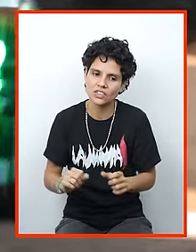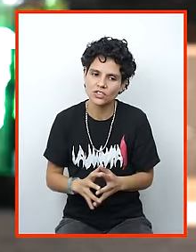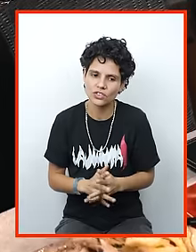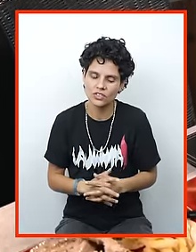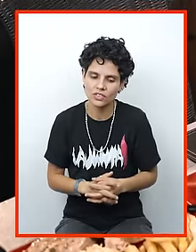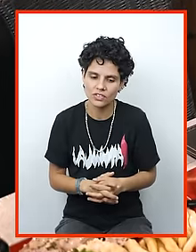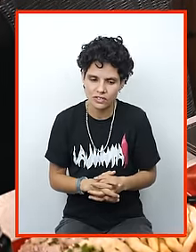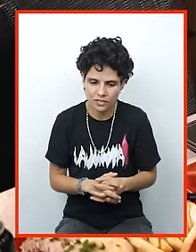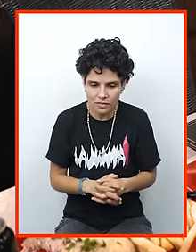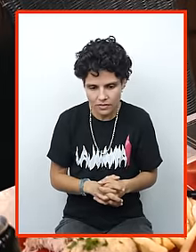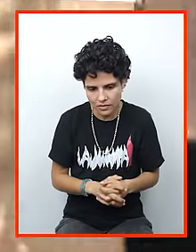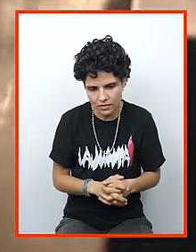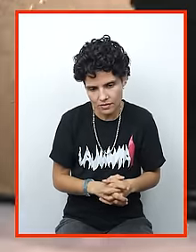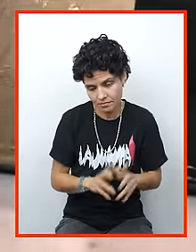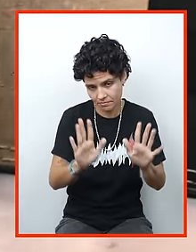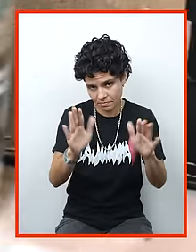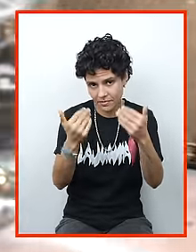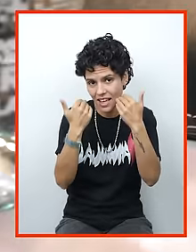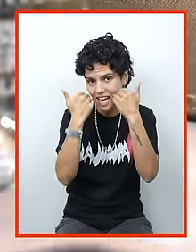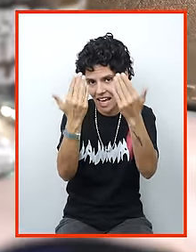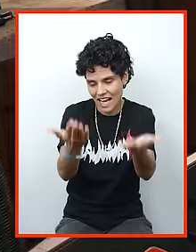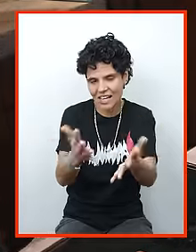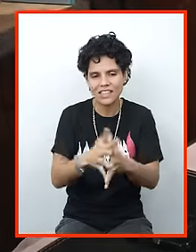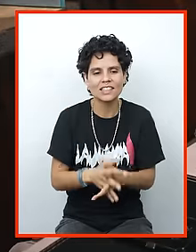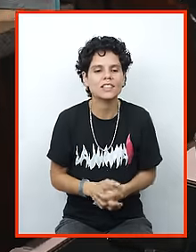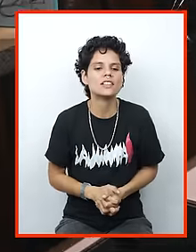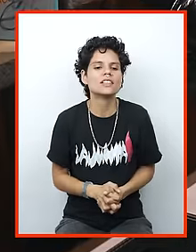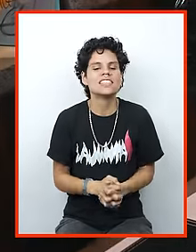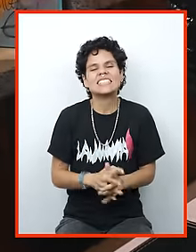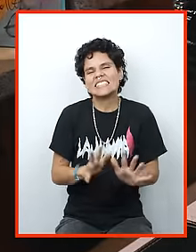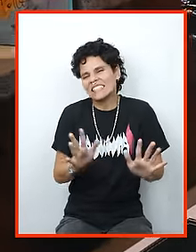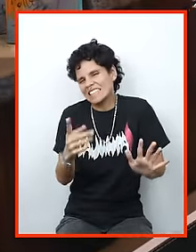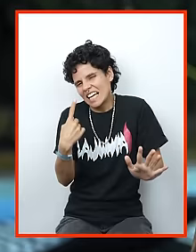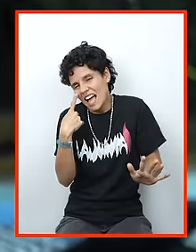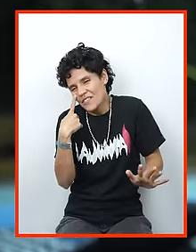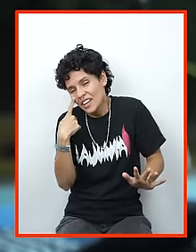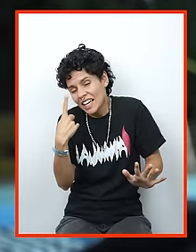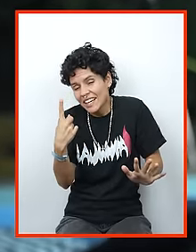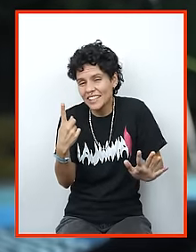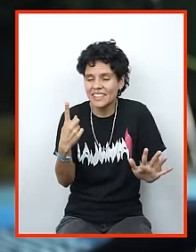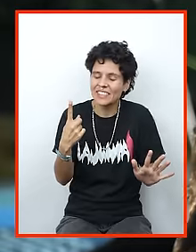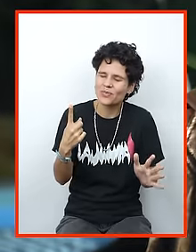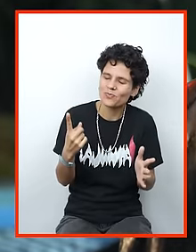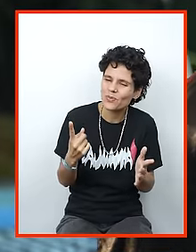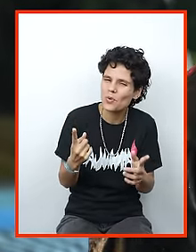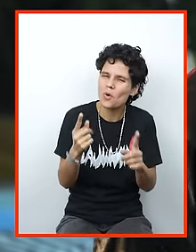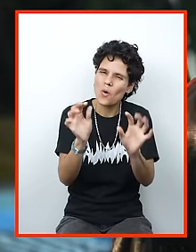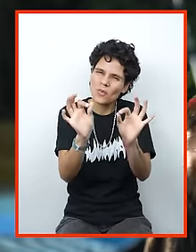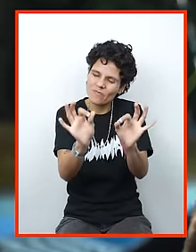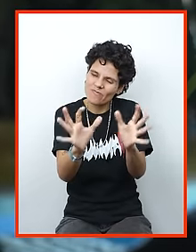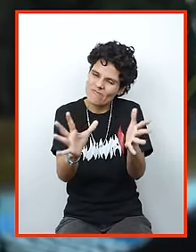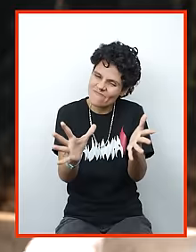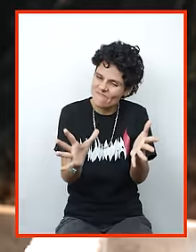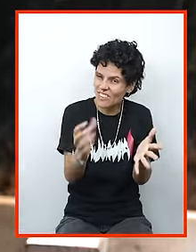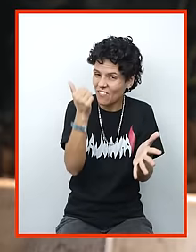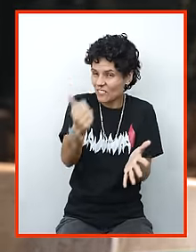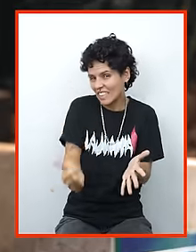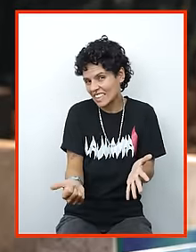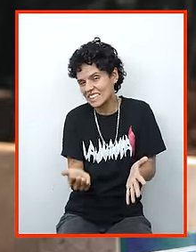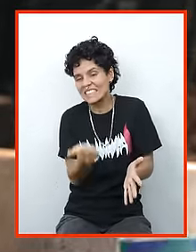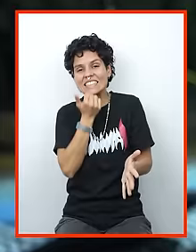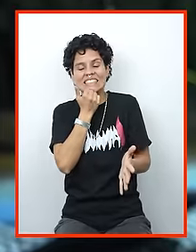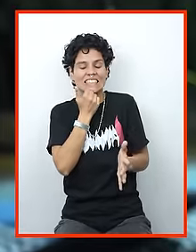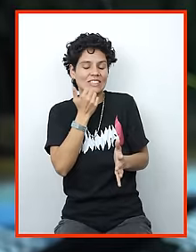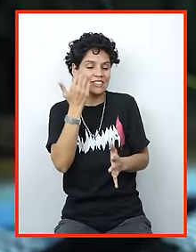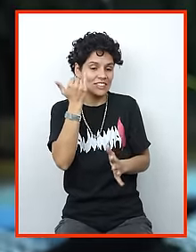firme. Mira, te tenemos un regalito acá, compadre. No sabemos si le ha chuntado o no le ha chuntado. Estamos acá en la... ¿Ah?